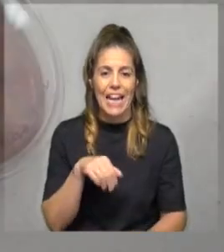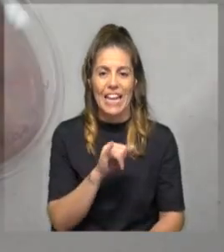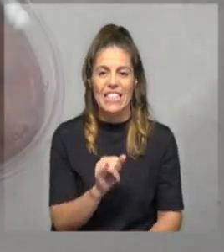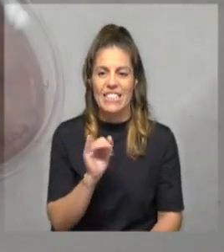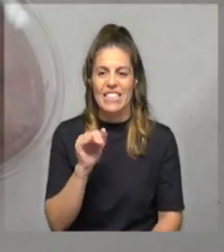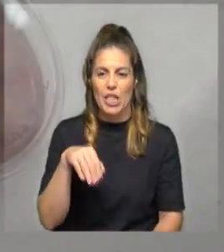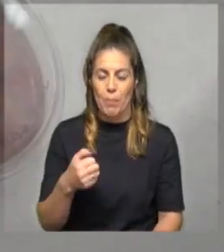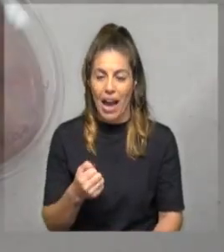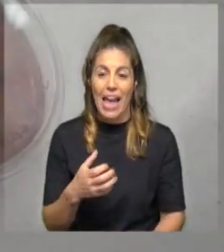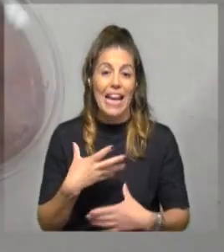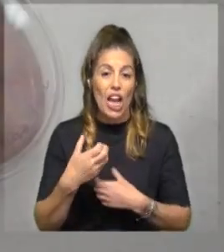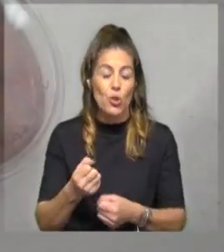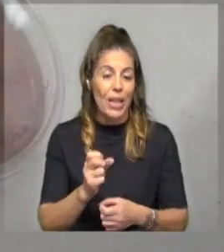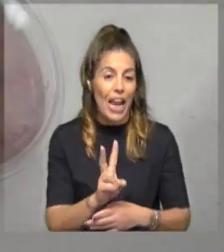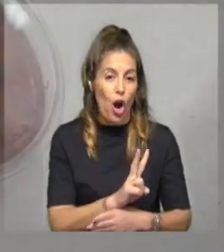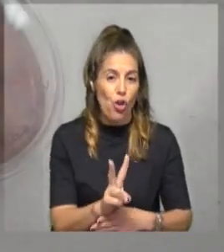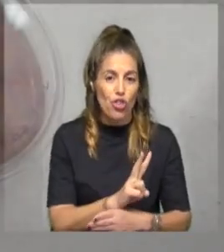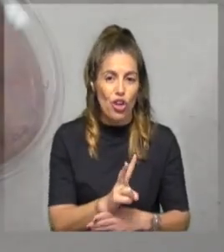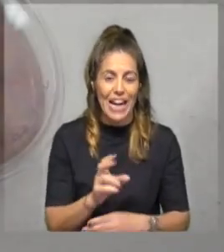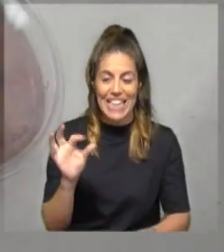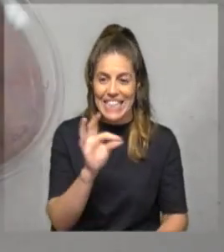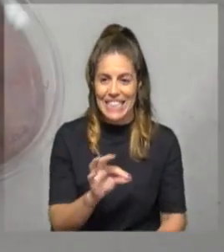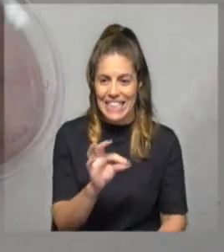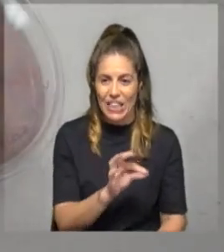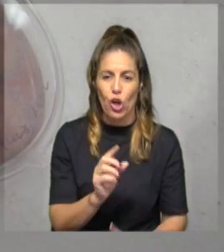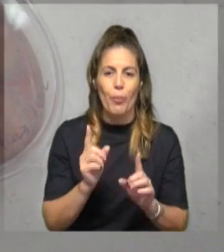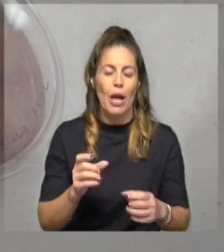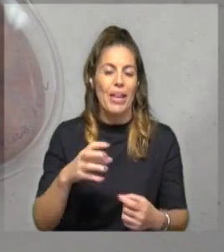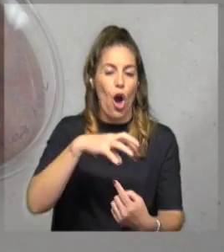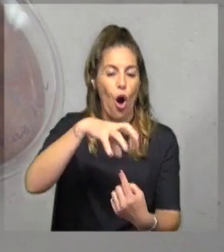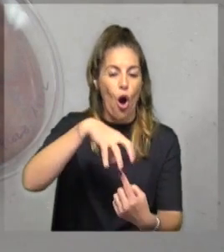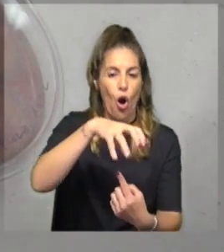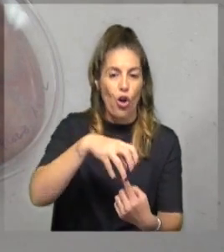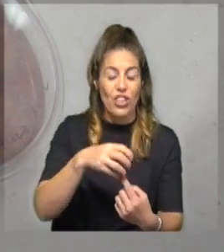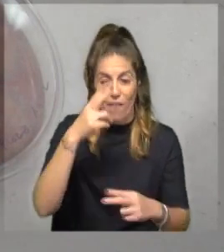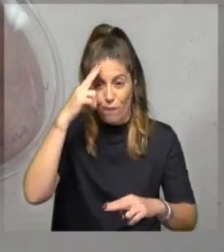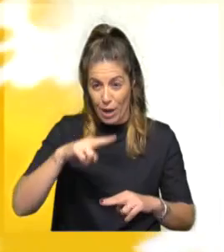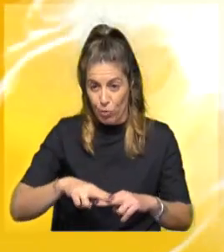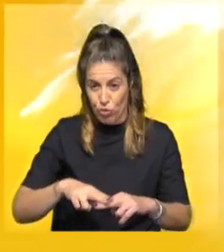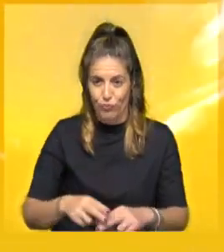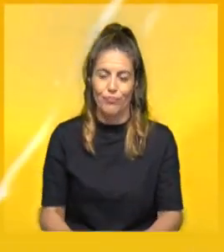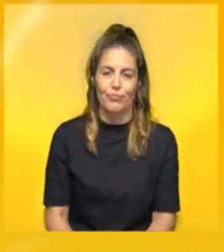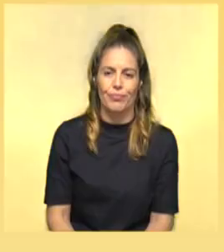ayudan a controlar tanto insectos como hongos patógenos.